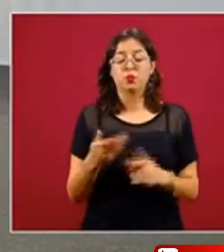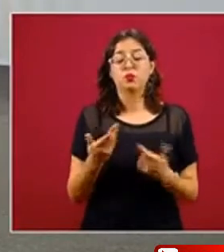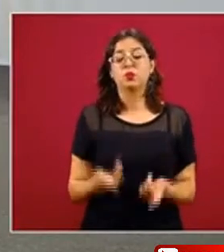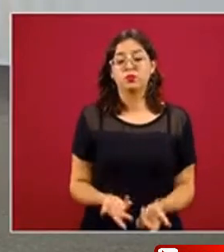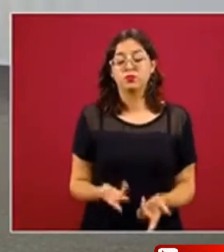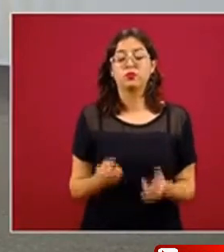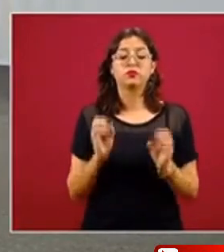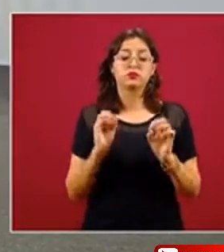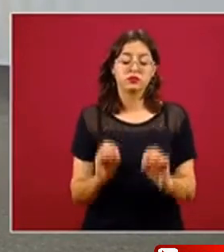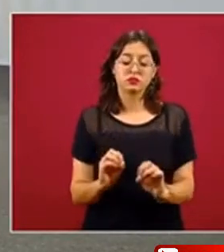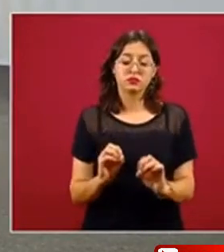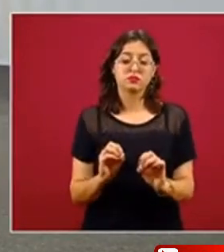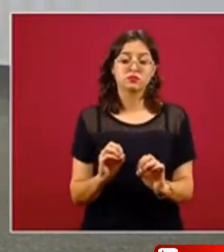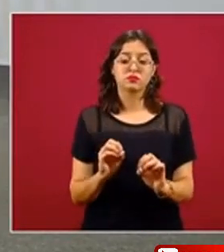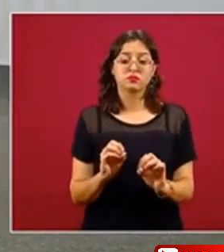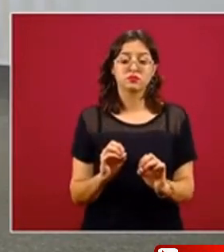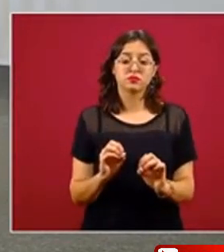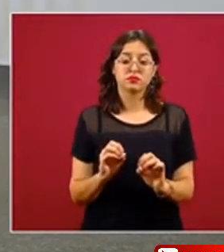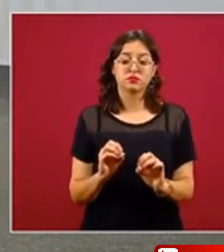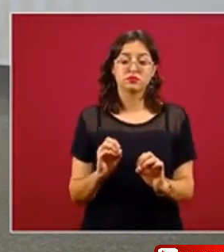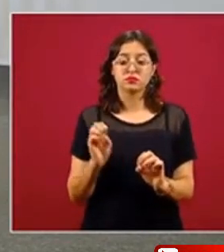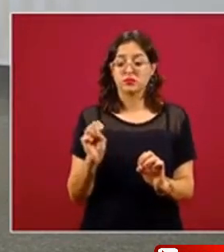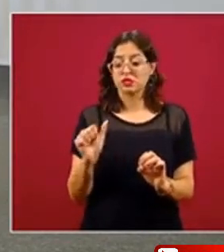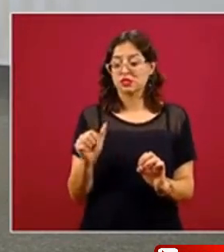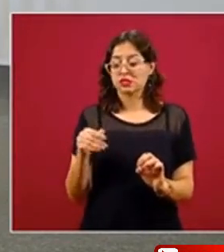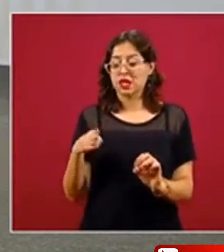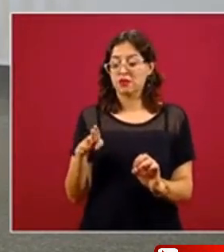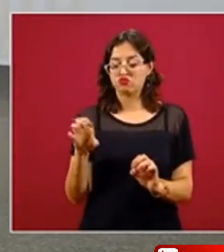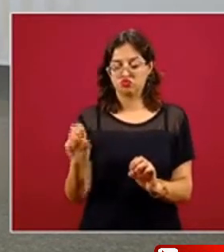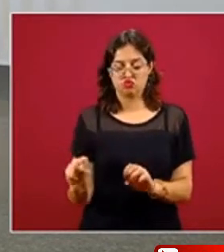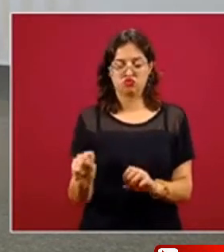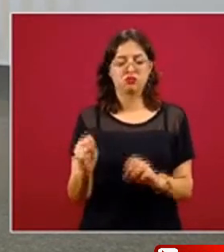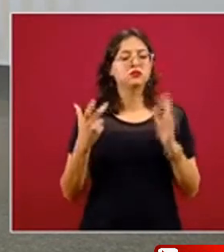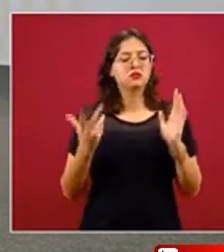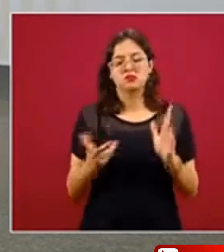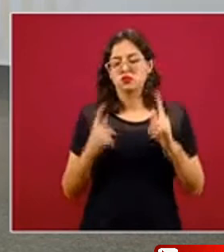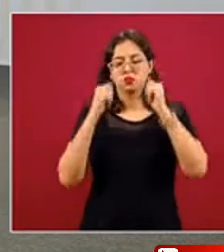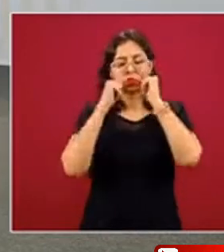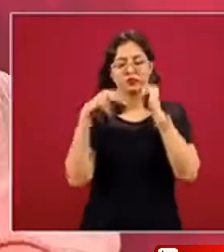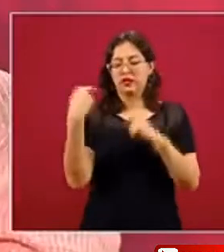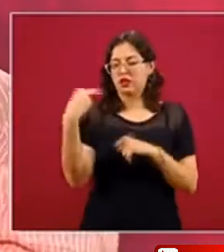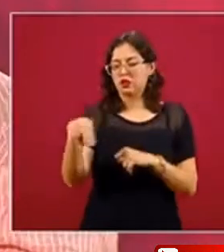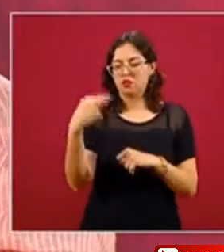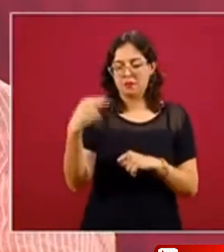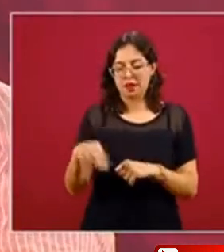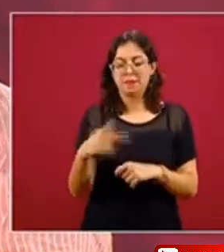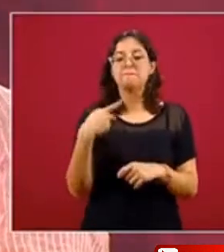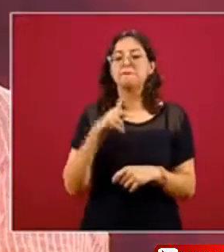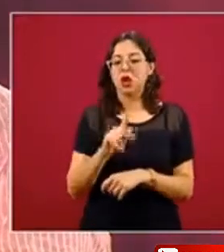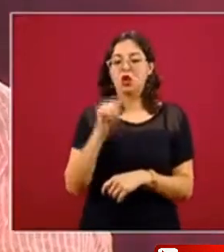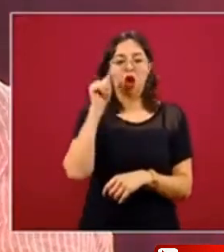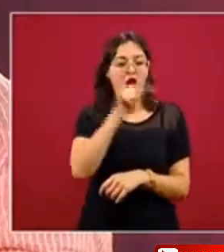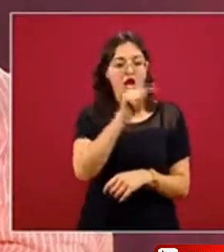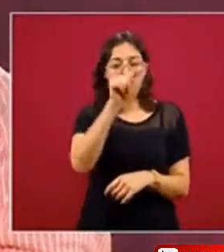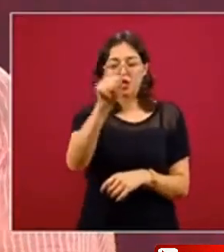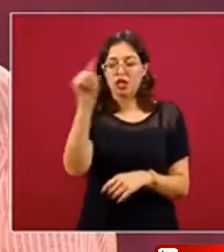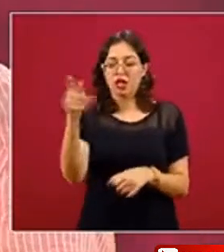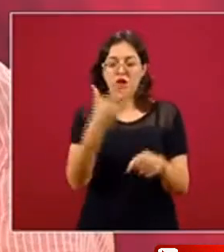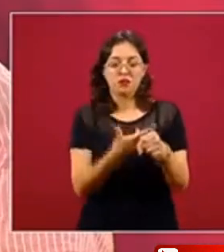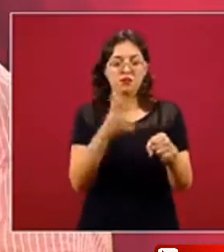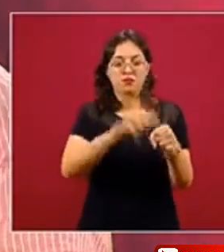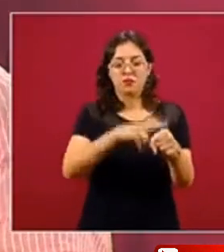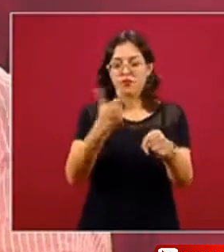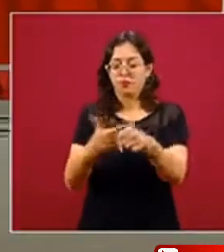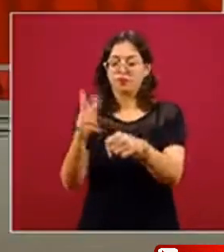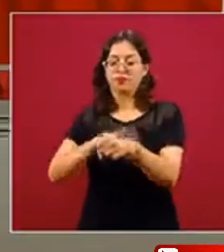o su equivalente en otros estados que se llaman SAMUS. Pero más allá de la denominación, son unidades operativas en donde hay centros